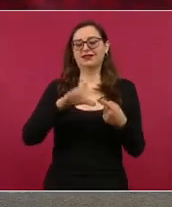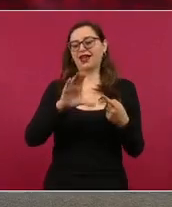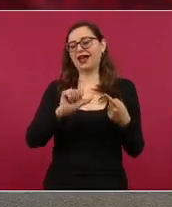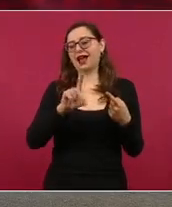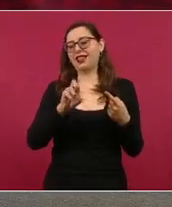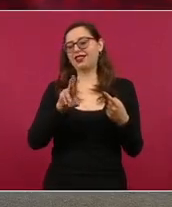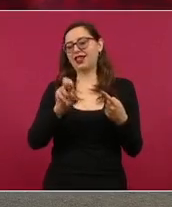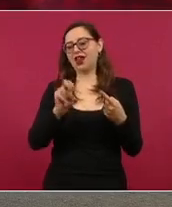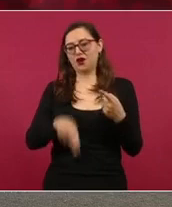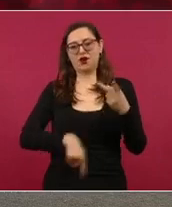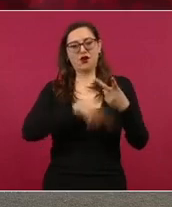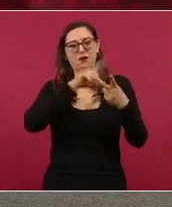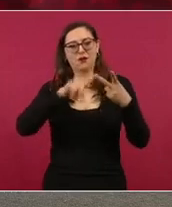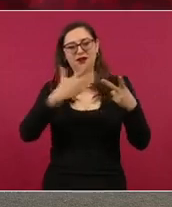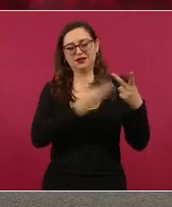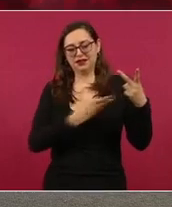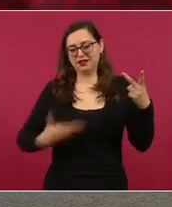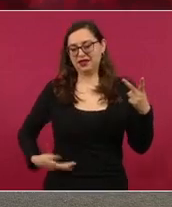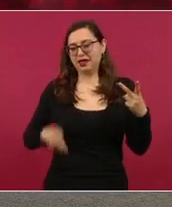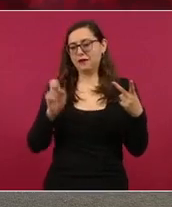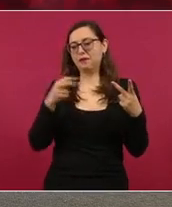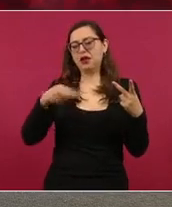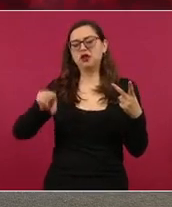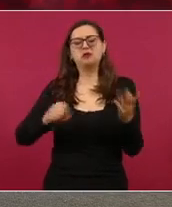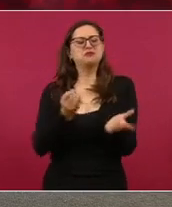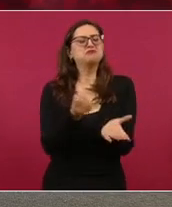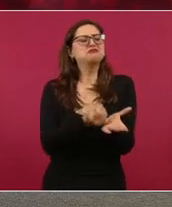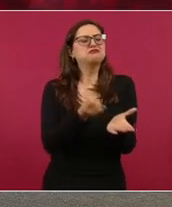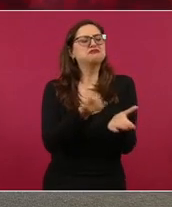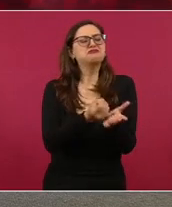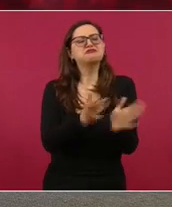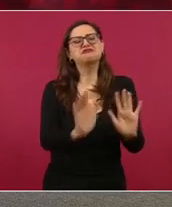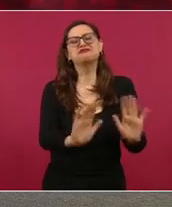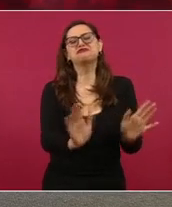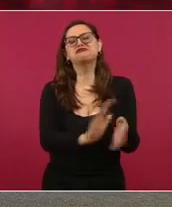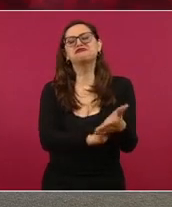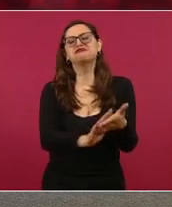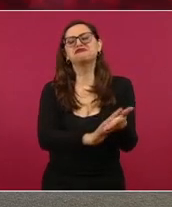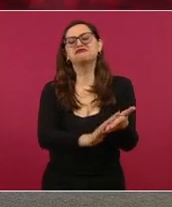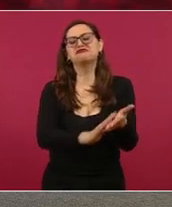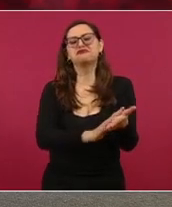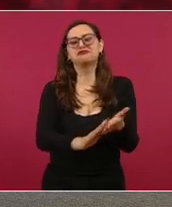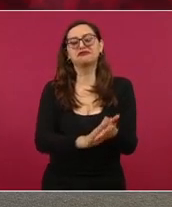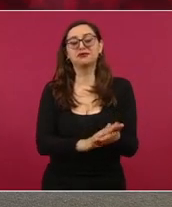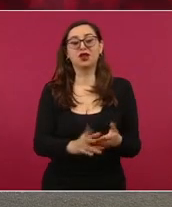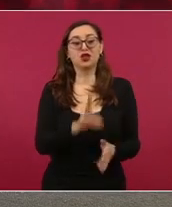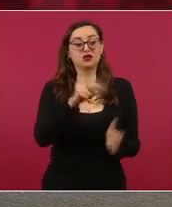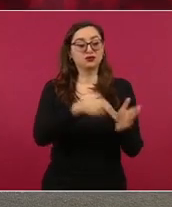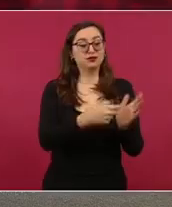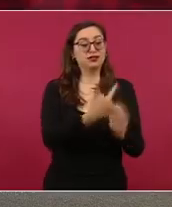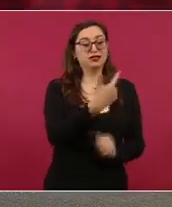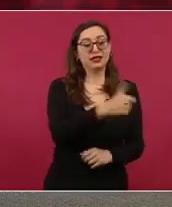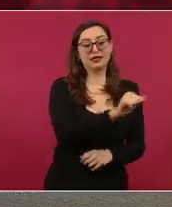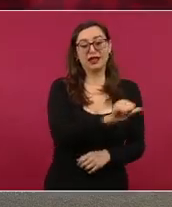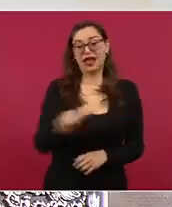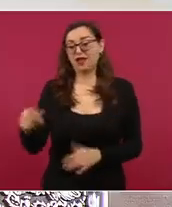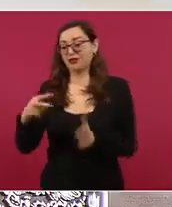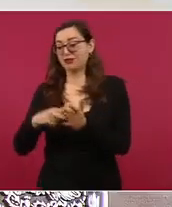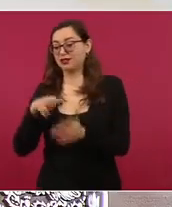condonaron 2.620 millones de pesos de impuestos a 12 clubes entre 2007 y